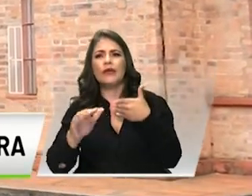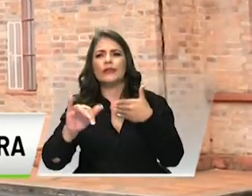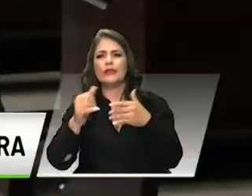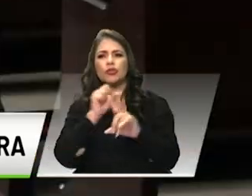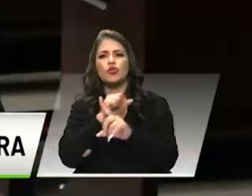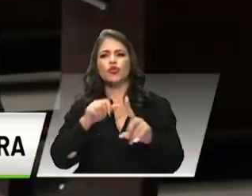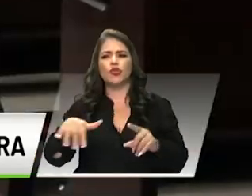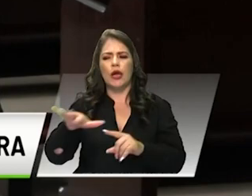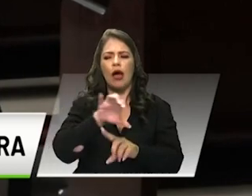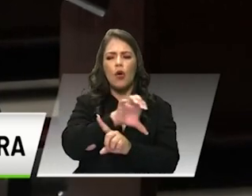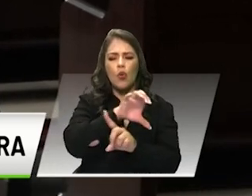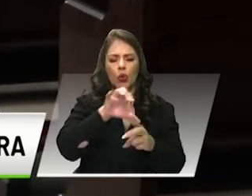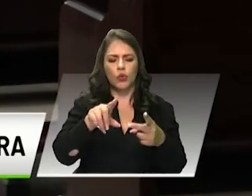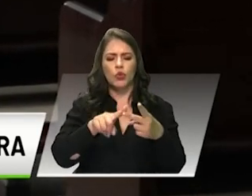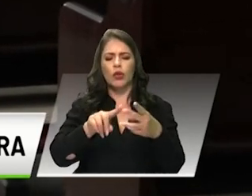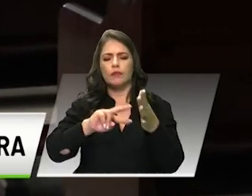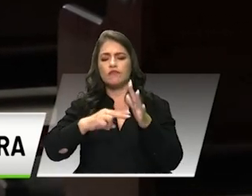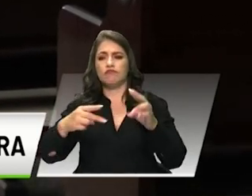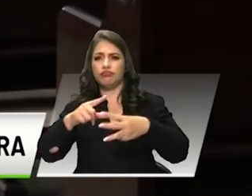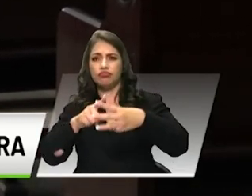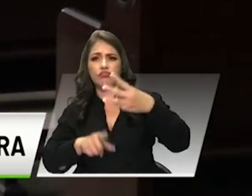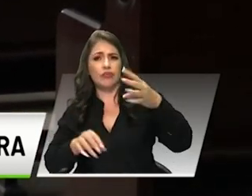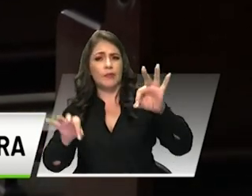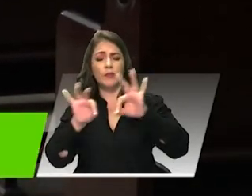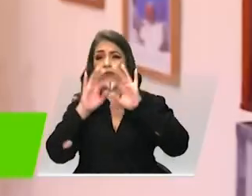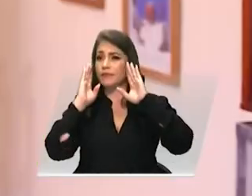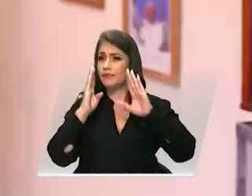sociales, culturales y tecnológicas.